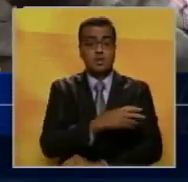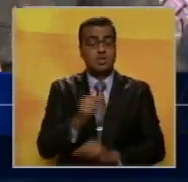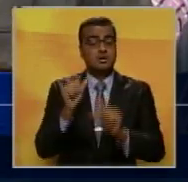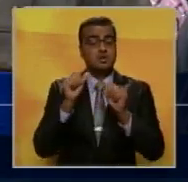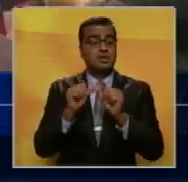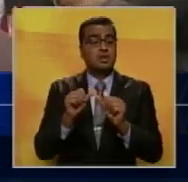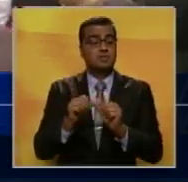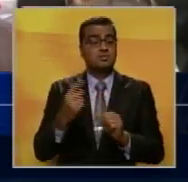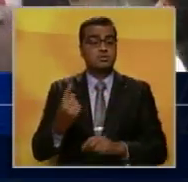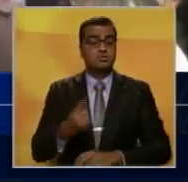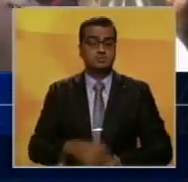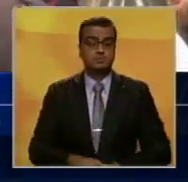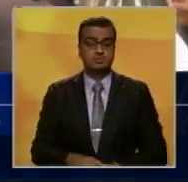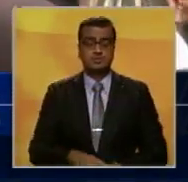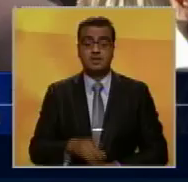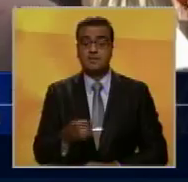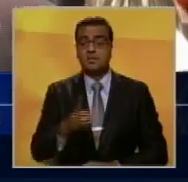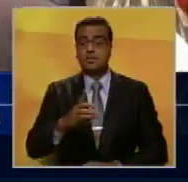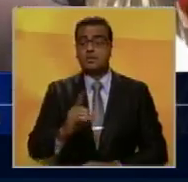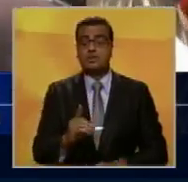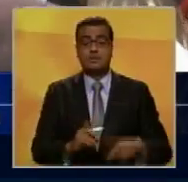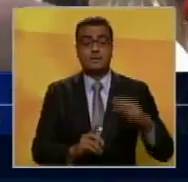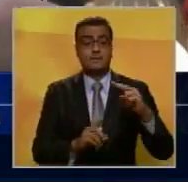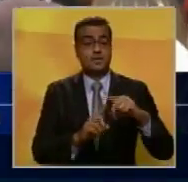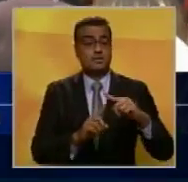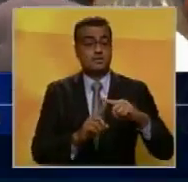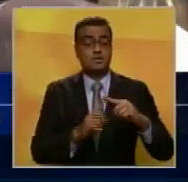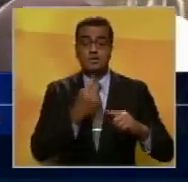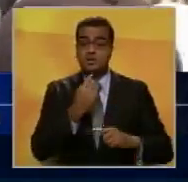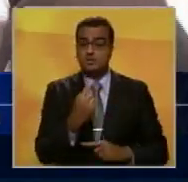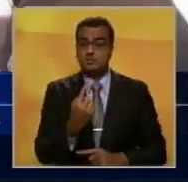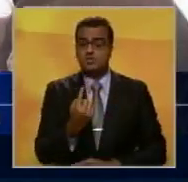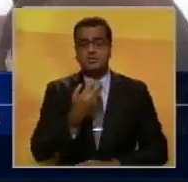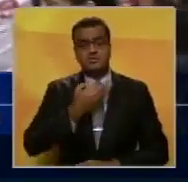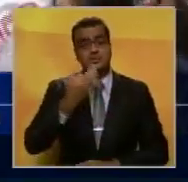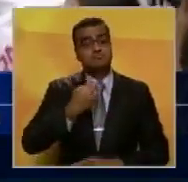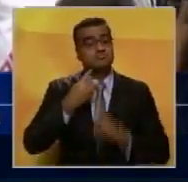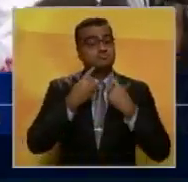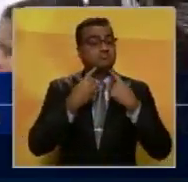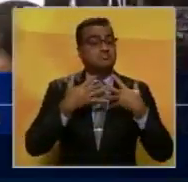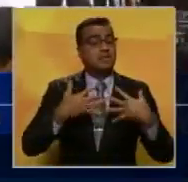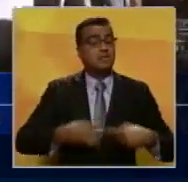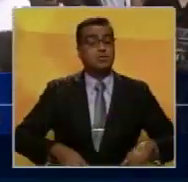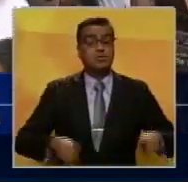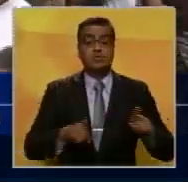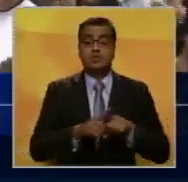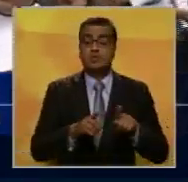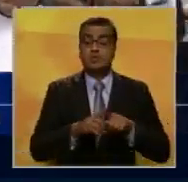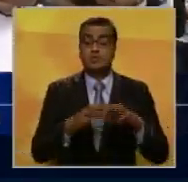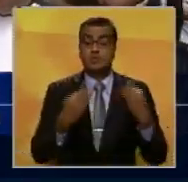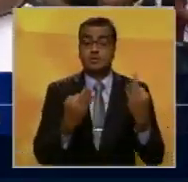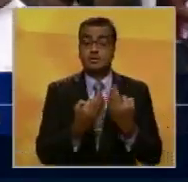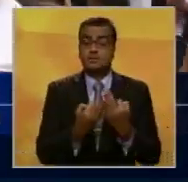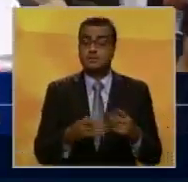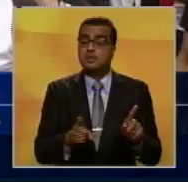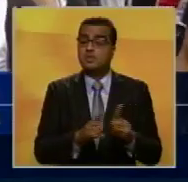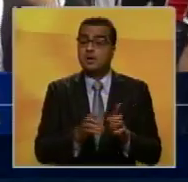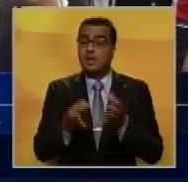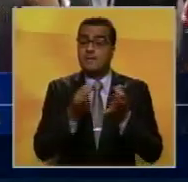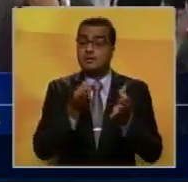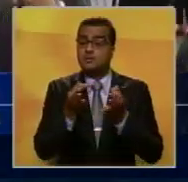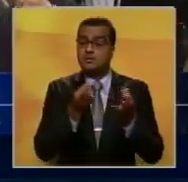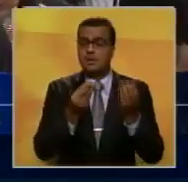quedar impunes. Germán Dugarte, tío de la víctima, sostuvo que es una verdadera pérdida la que ha ocurrido en su familia. Asimismo, expresó